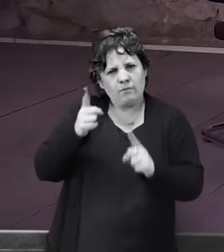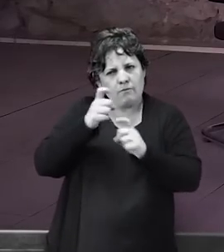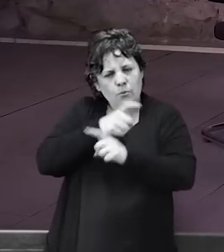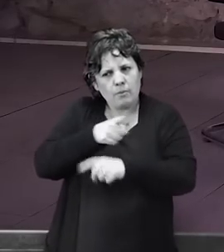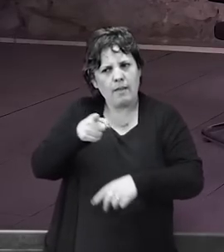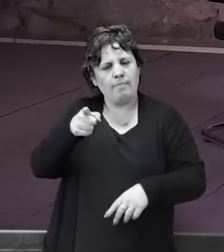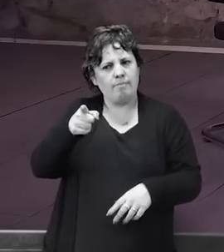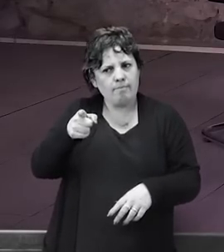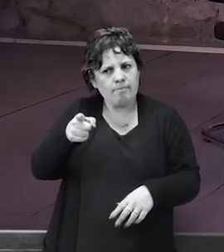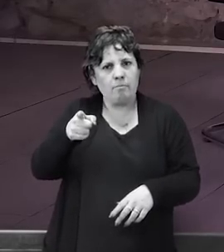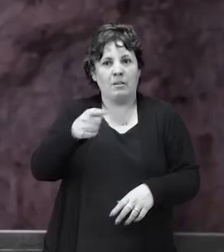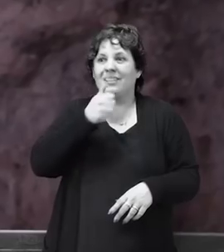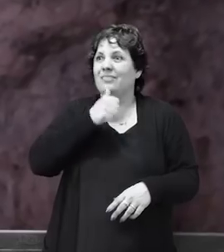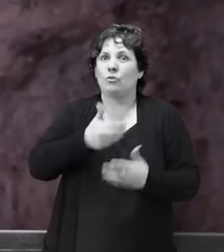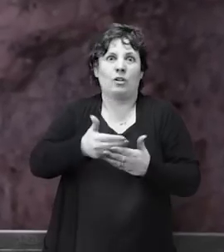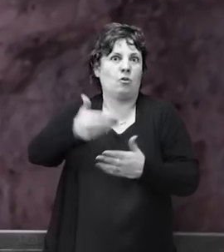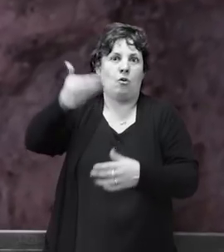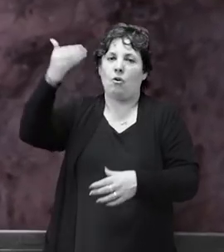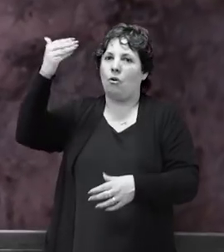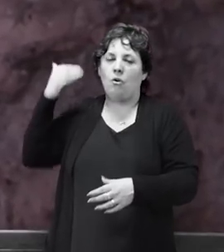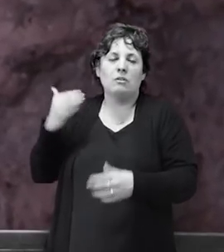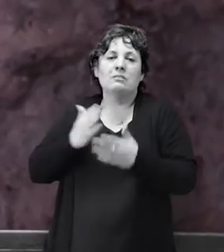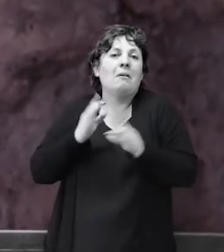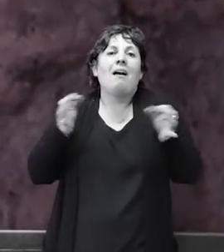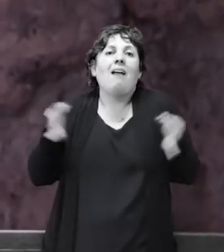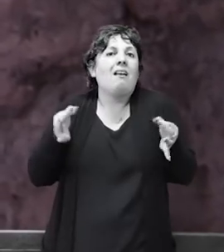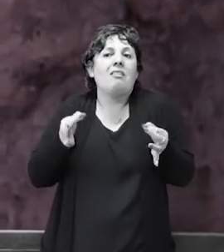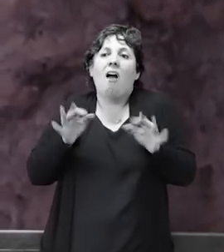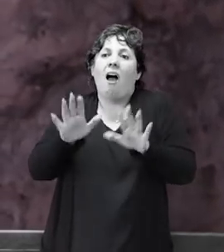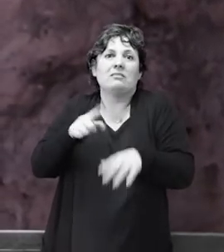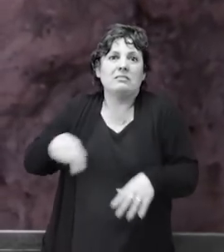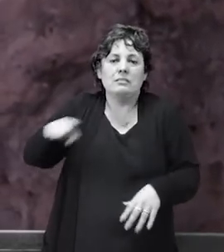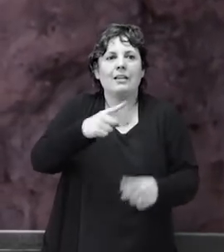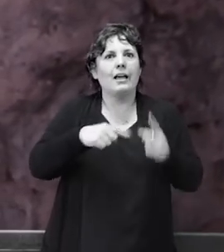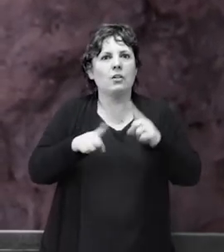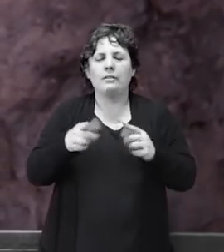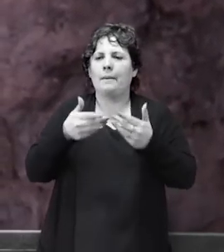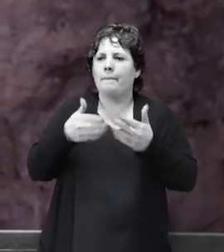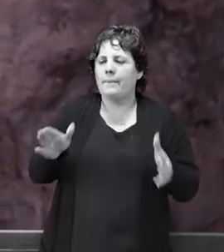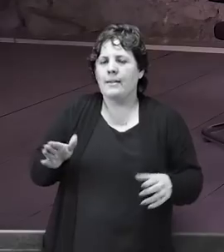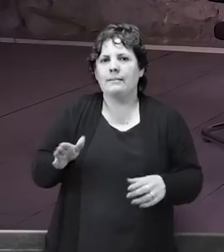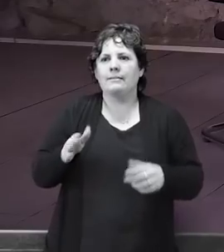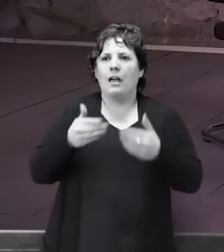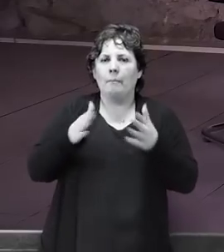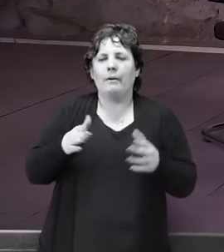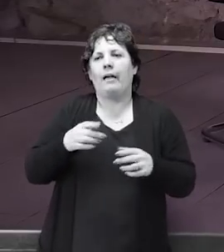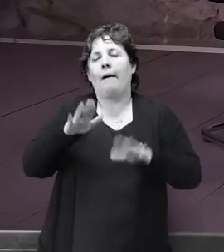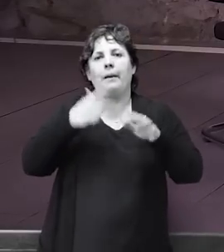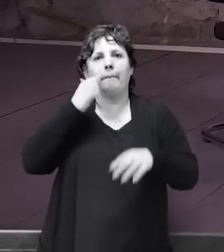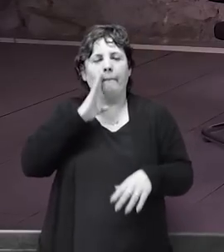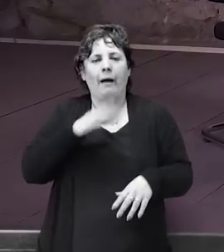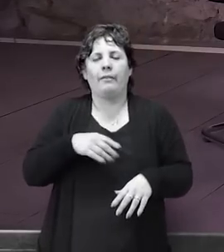dificultad y bueno, eso es histórico, o sea, es un dato de la realidad y ahí es cuando empieza de alguna manera el peregrinaje